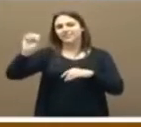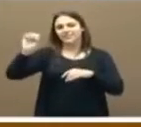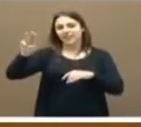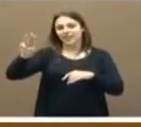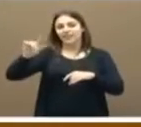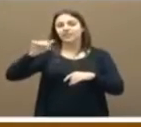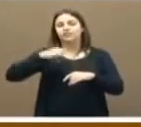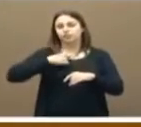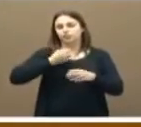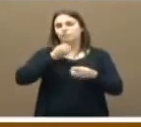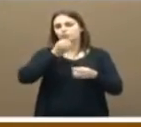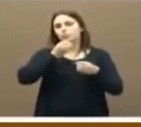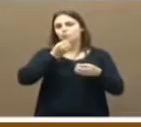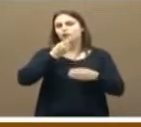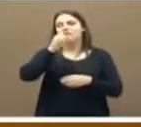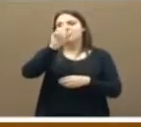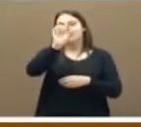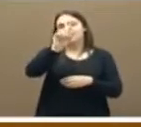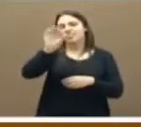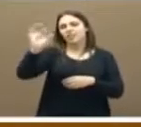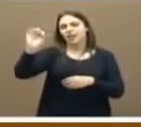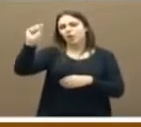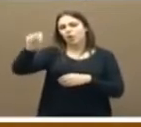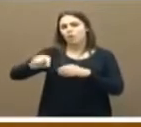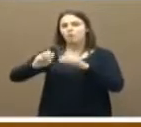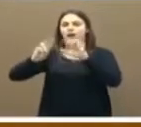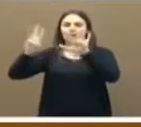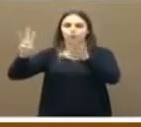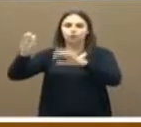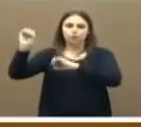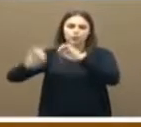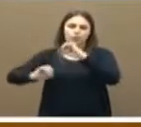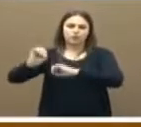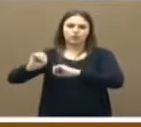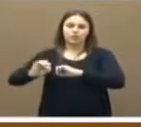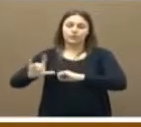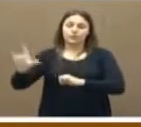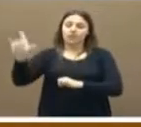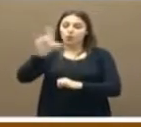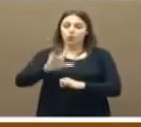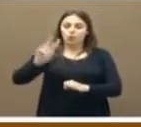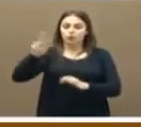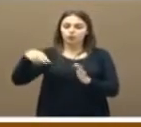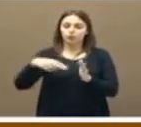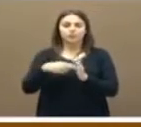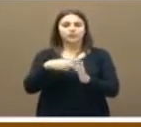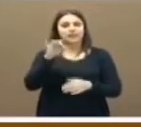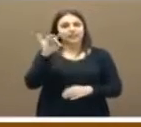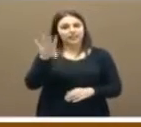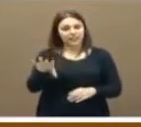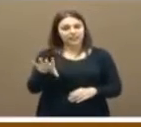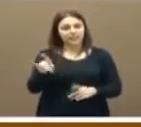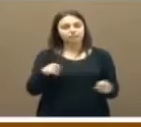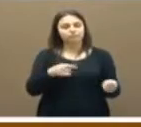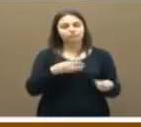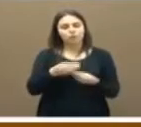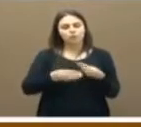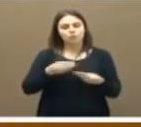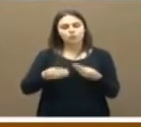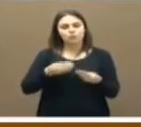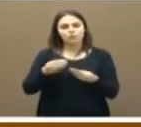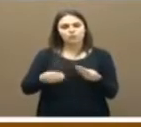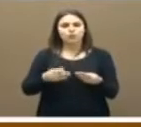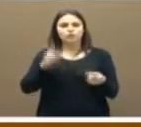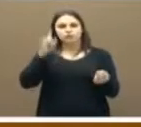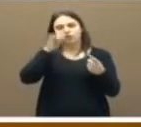antes, está en un 100,8%. En julio de 2015, la ejecución sin